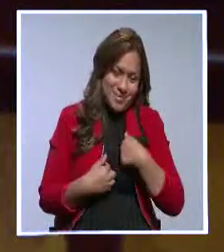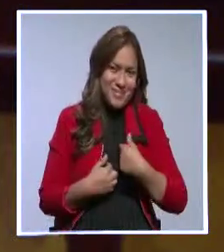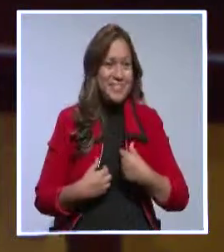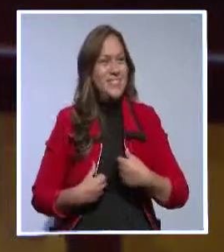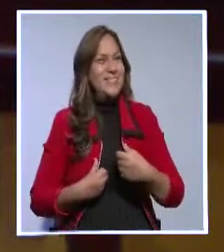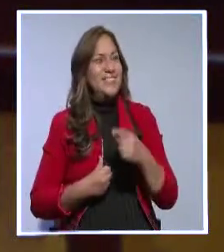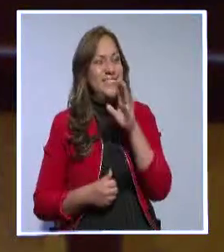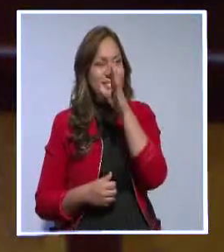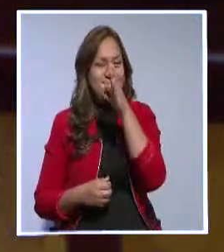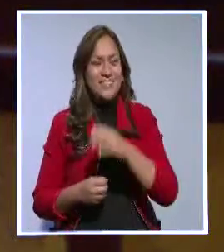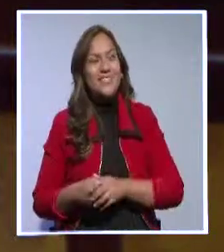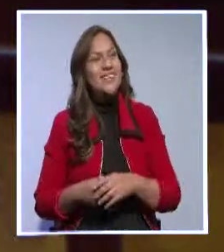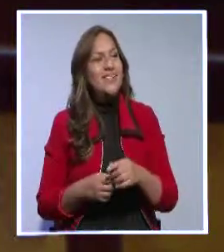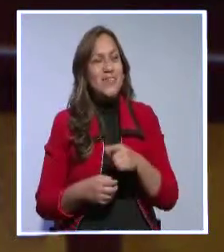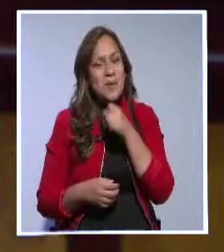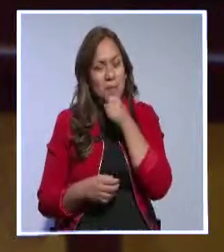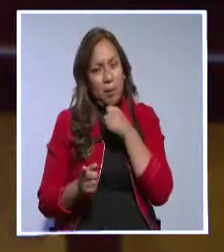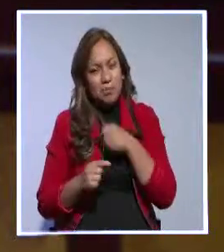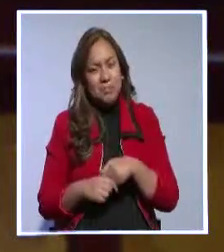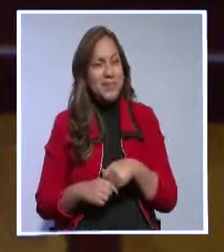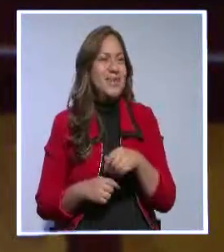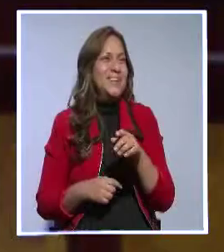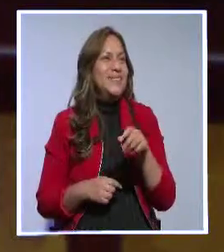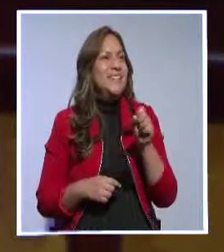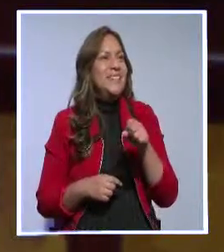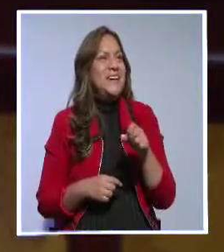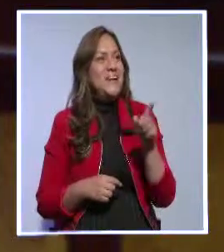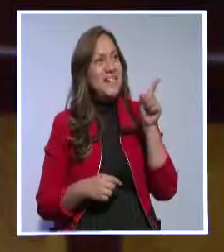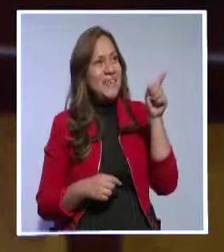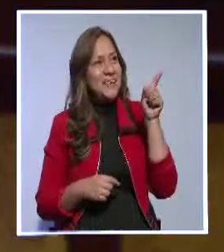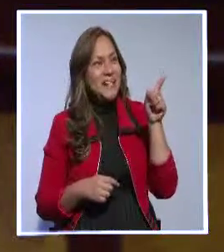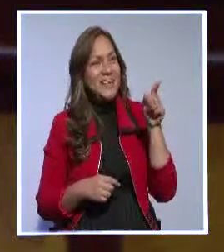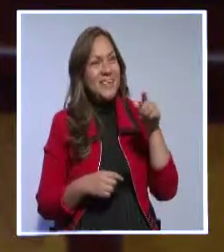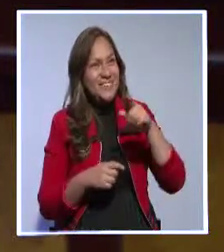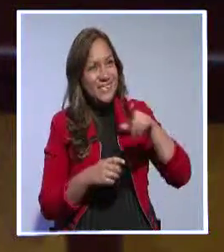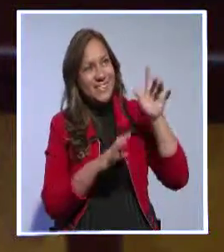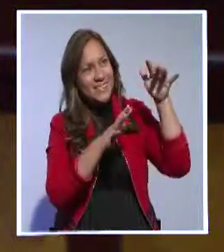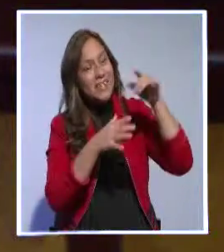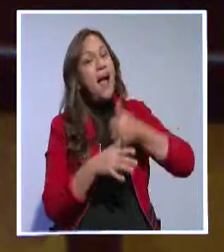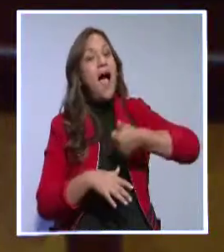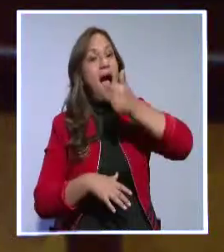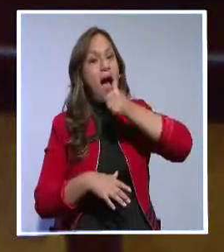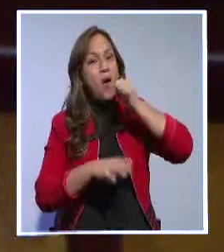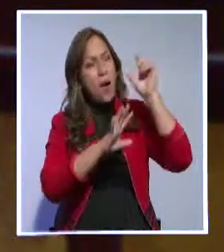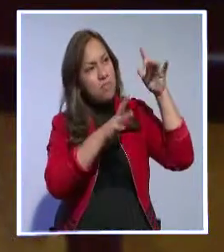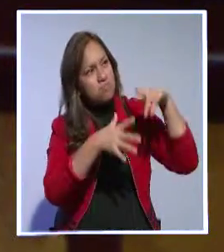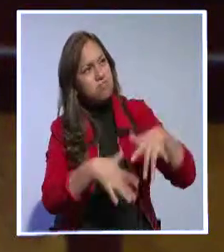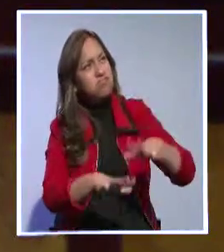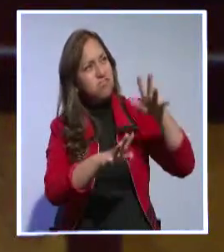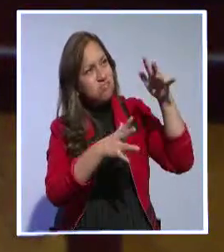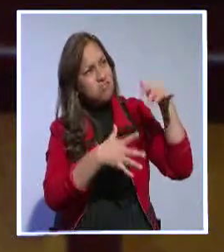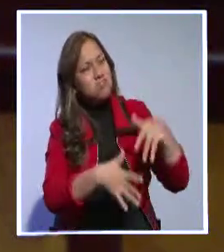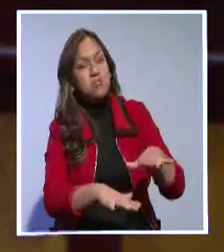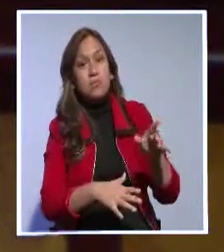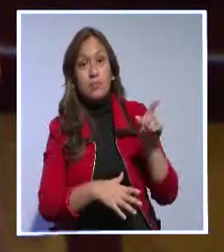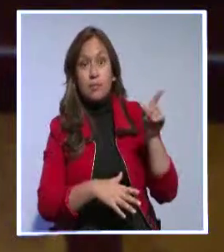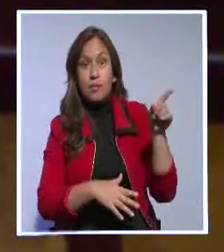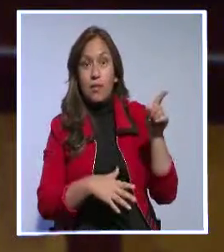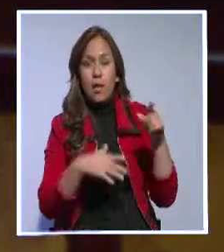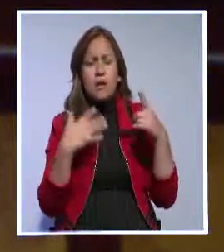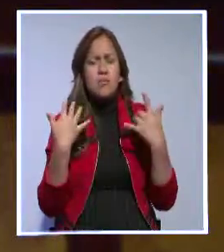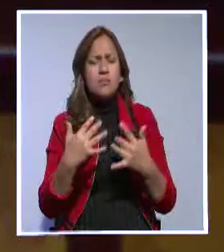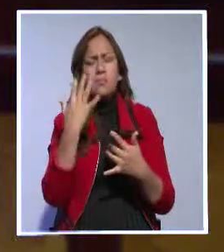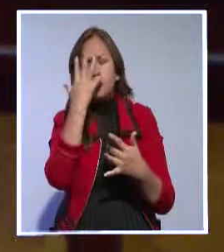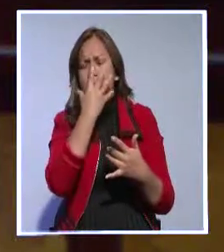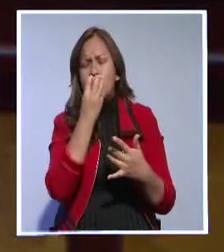en cerca de ecuatoriana en el sector los cóndores hay unas cascadas hermosas entonces claro la gente aprovechó estos